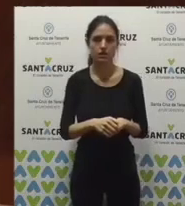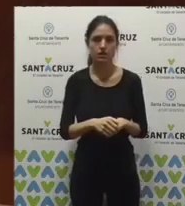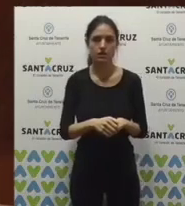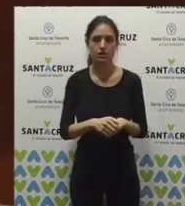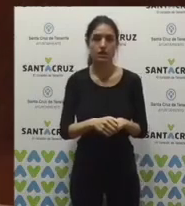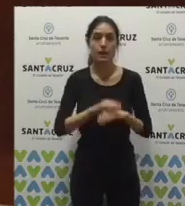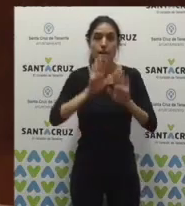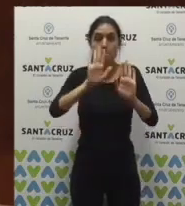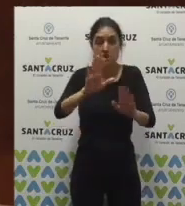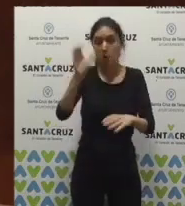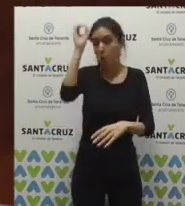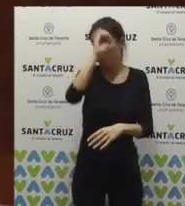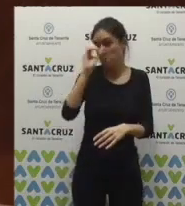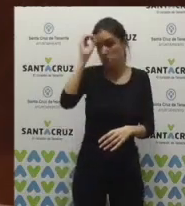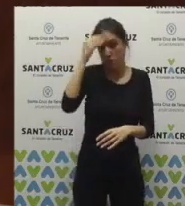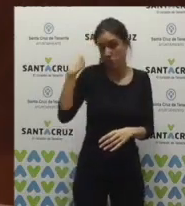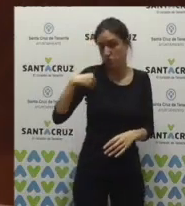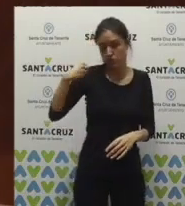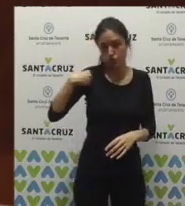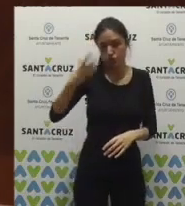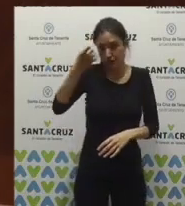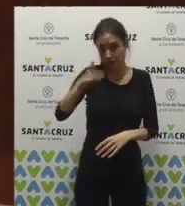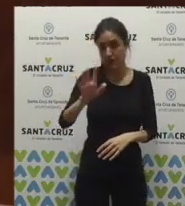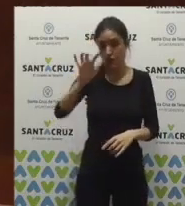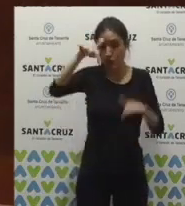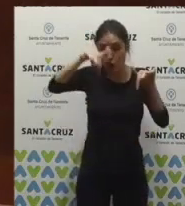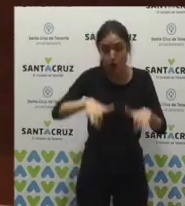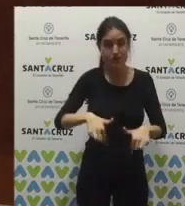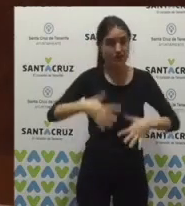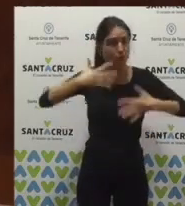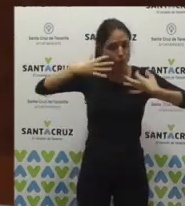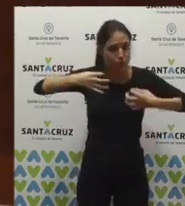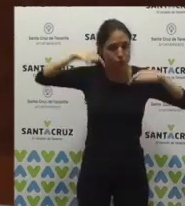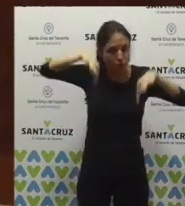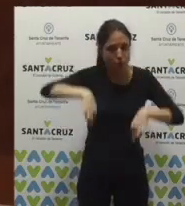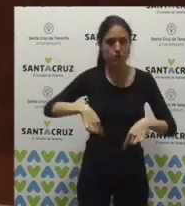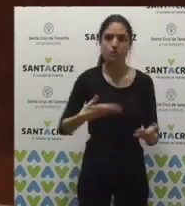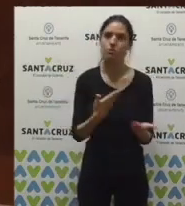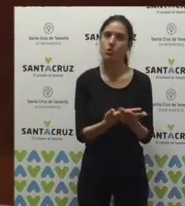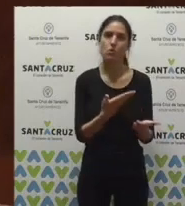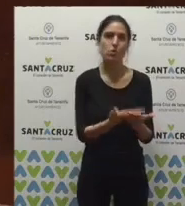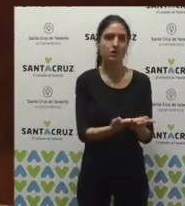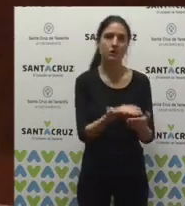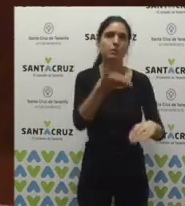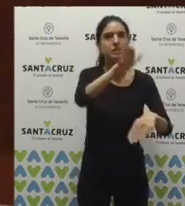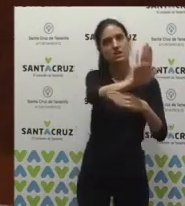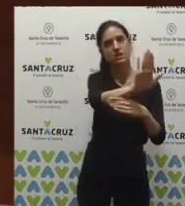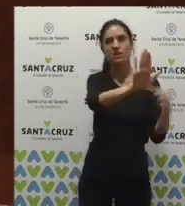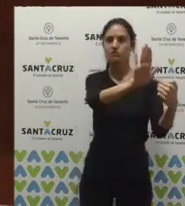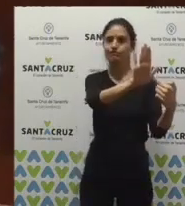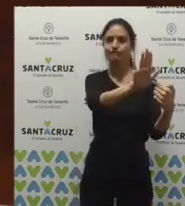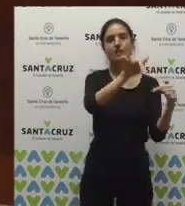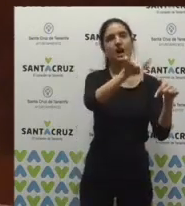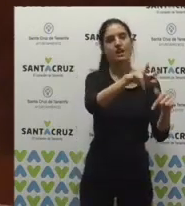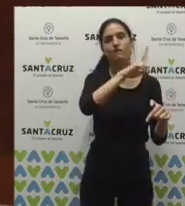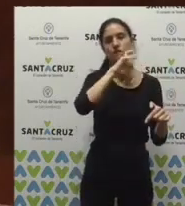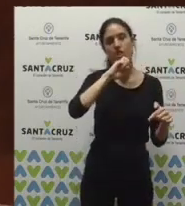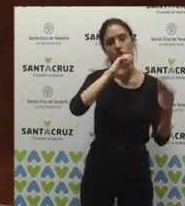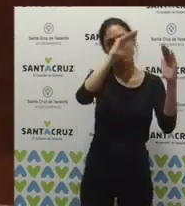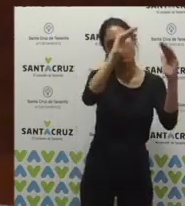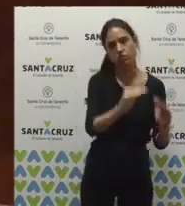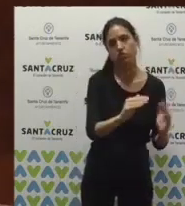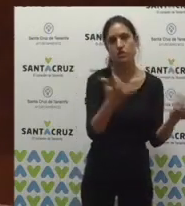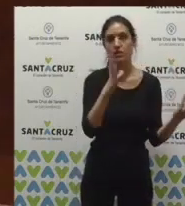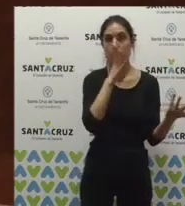pero también opino lo mismo también creo que traer hoy justamente hoy esta propuesta le resta valor valor a lo que hemos aprobado en el